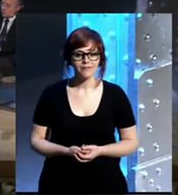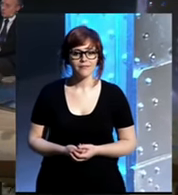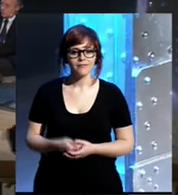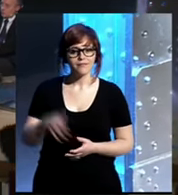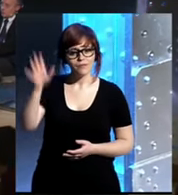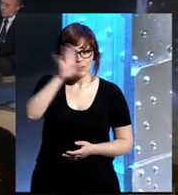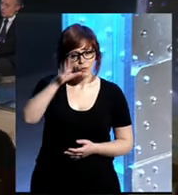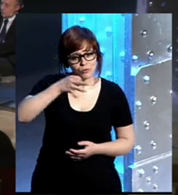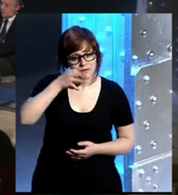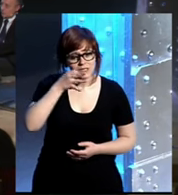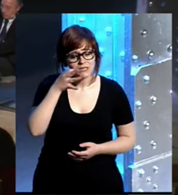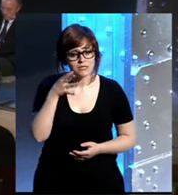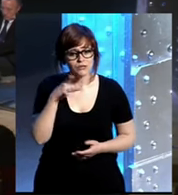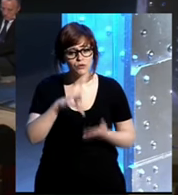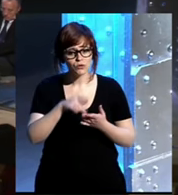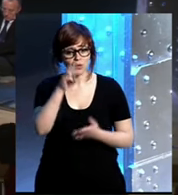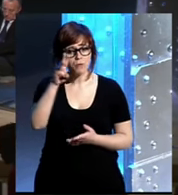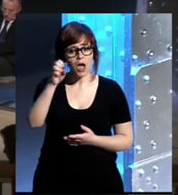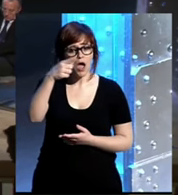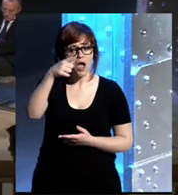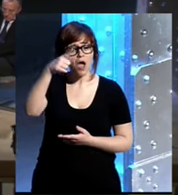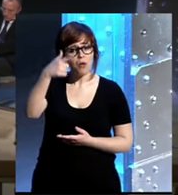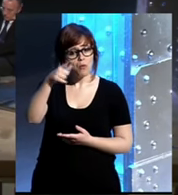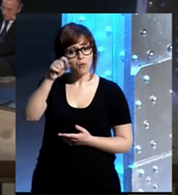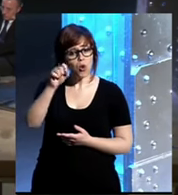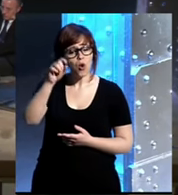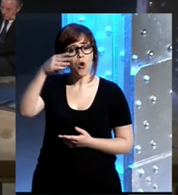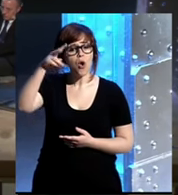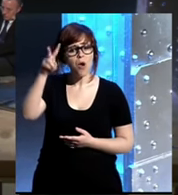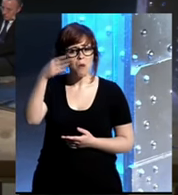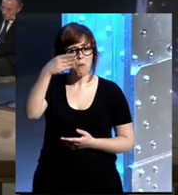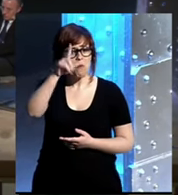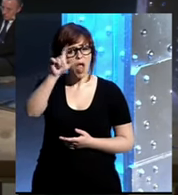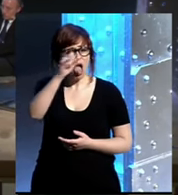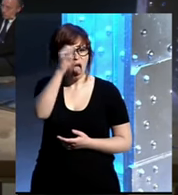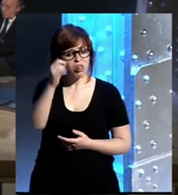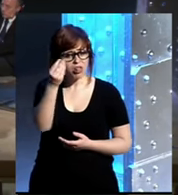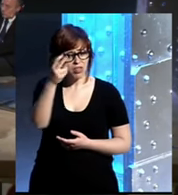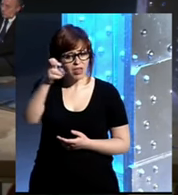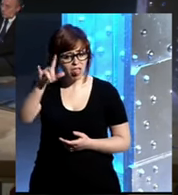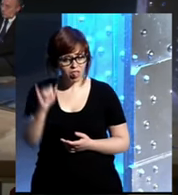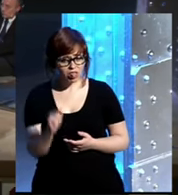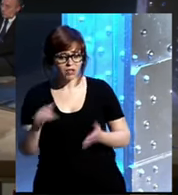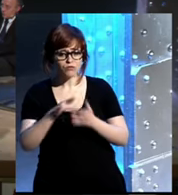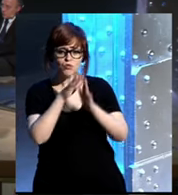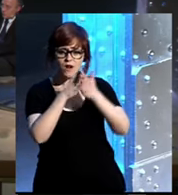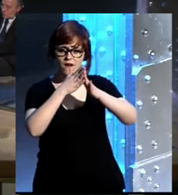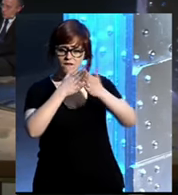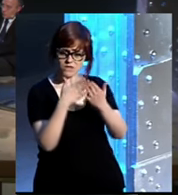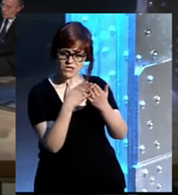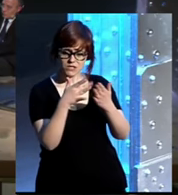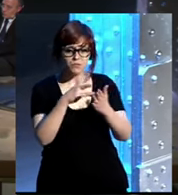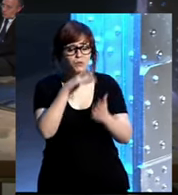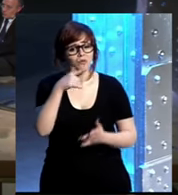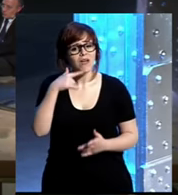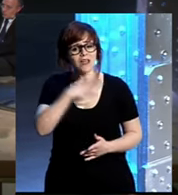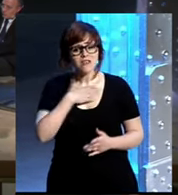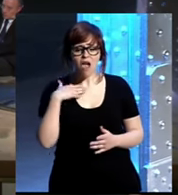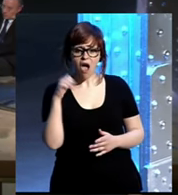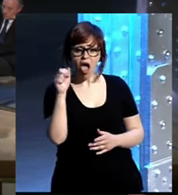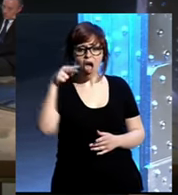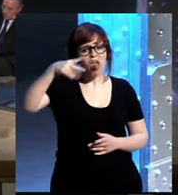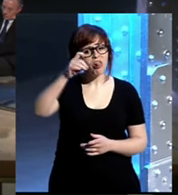Hola, buenas tardes. Soy Pablo Blázquez de la revista ETIC. Le quería preguntar a Alberto Andreu, a nivel administraciones públicas, a la hora de operar en